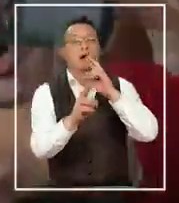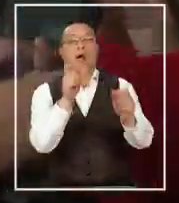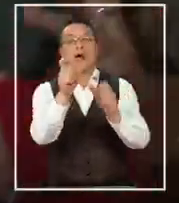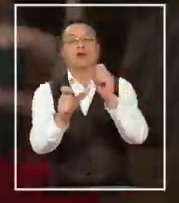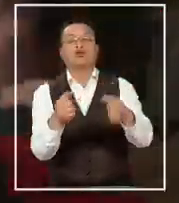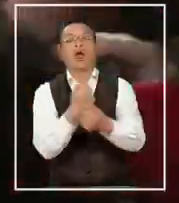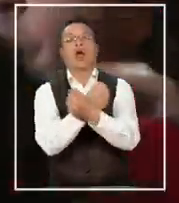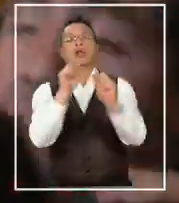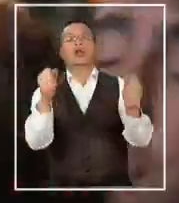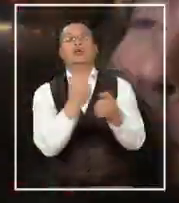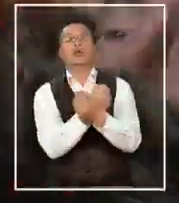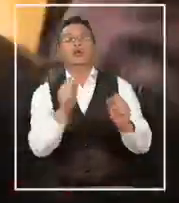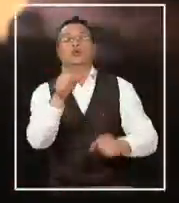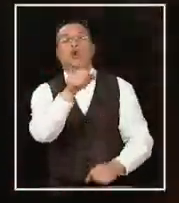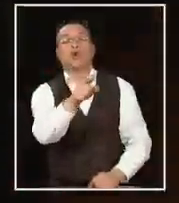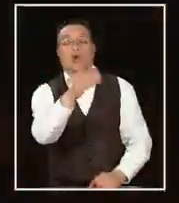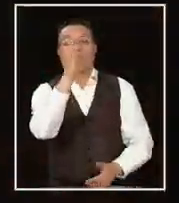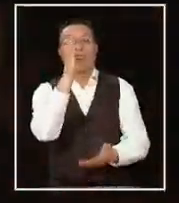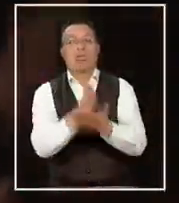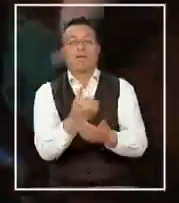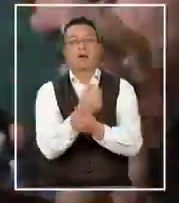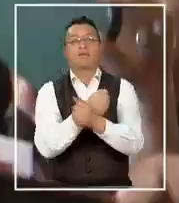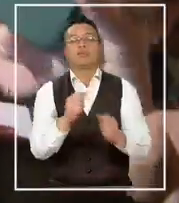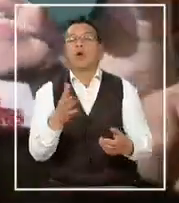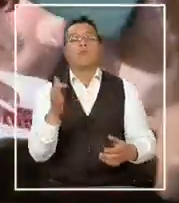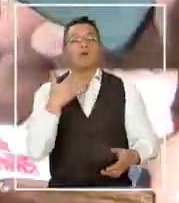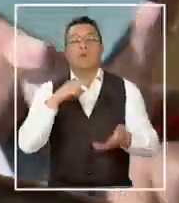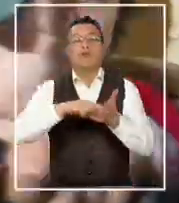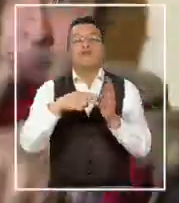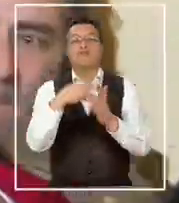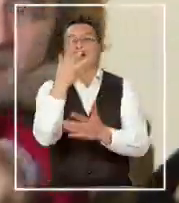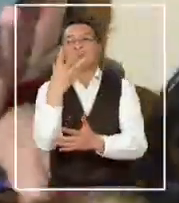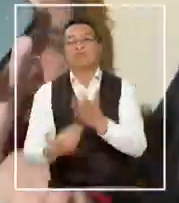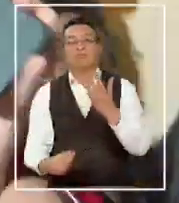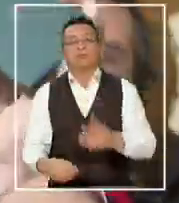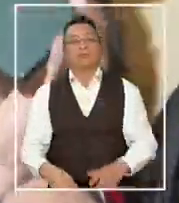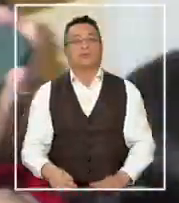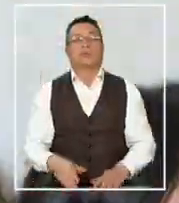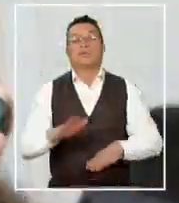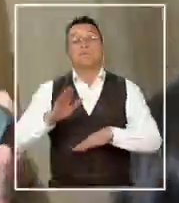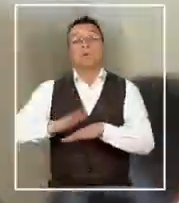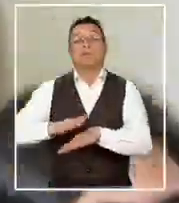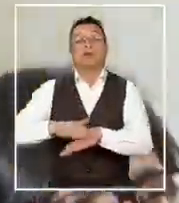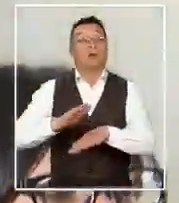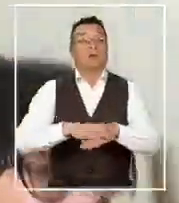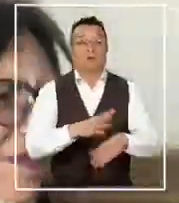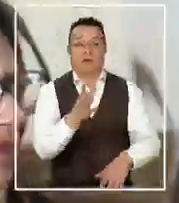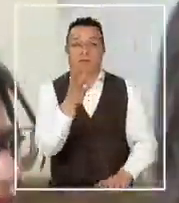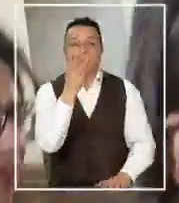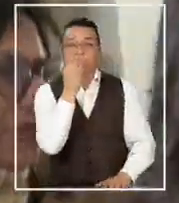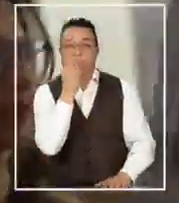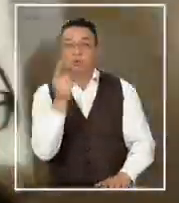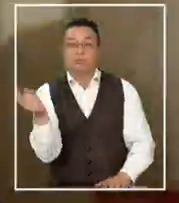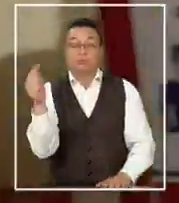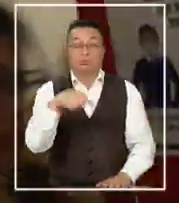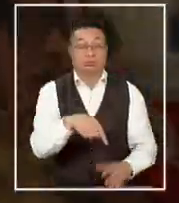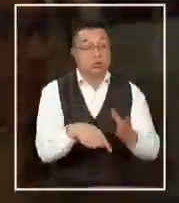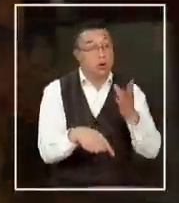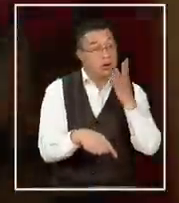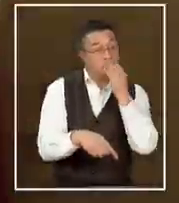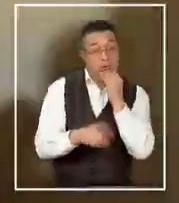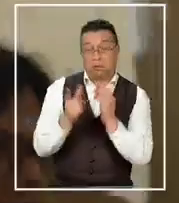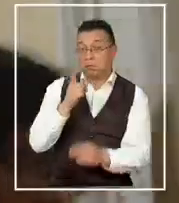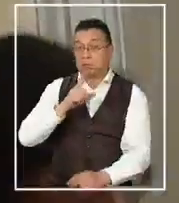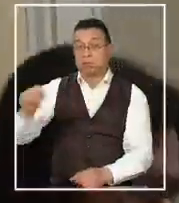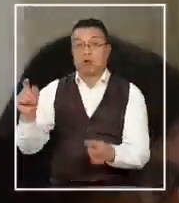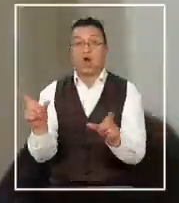que renuncie, que es la única forma de superar la crisis? ¿Cómo lo responde? Permiso. En silencio llegó y en silencio se retiró de la Comisión